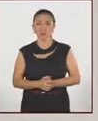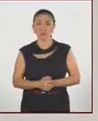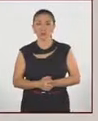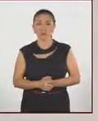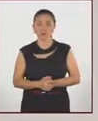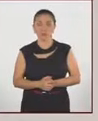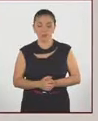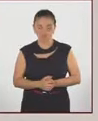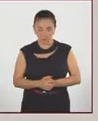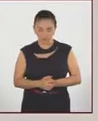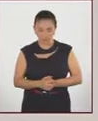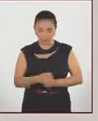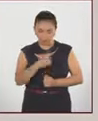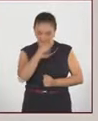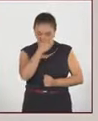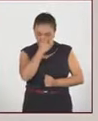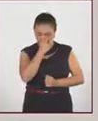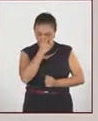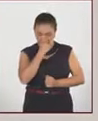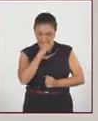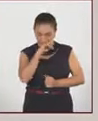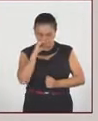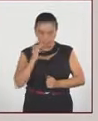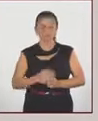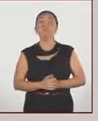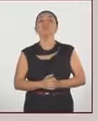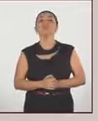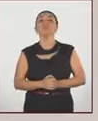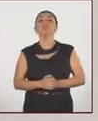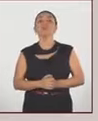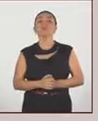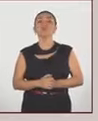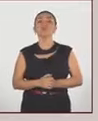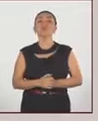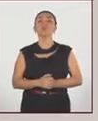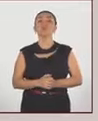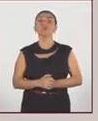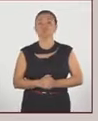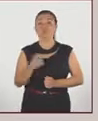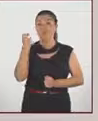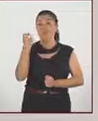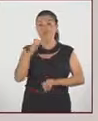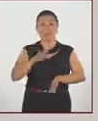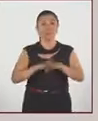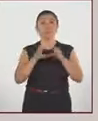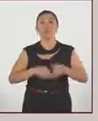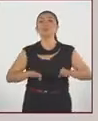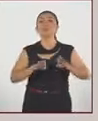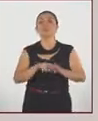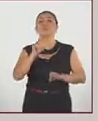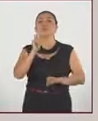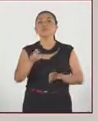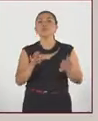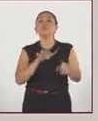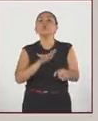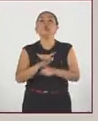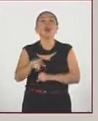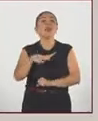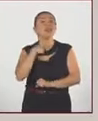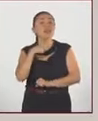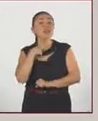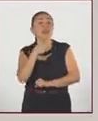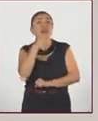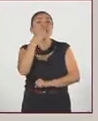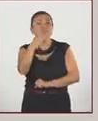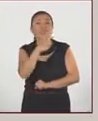En un momento regresamos a esa diapositiva. Okay. Sí, aquí lo importante es señales de alerta, ¿no? Cuándo sí